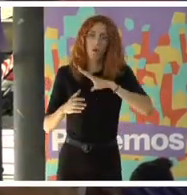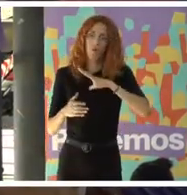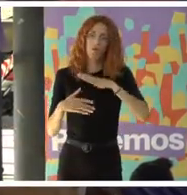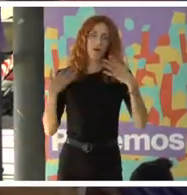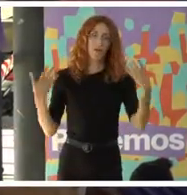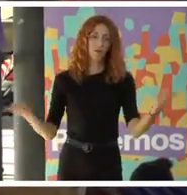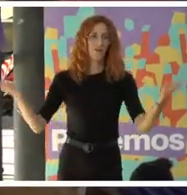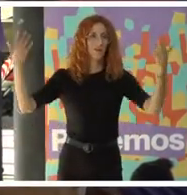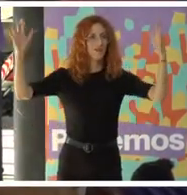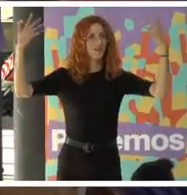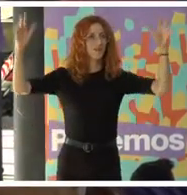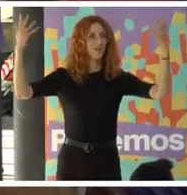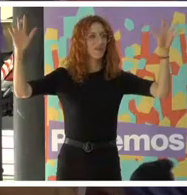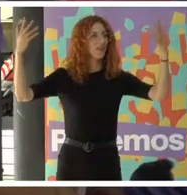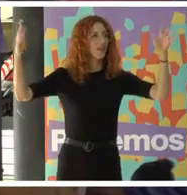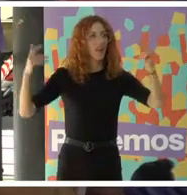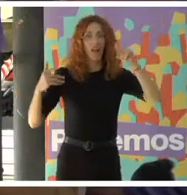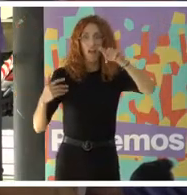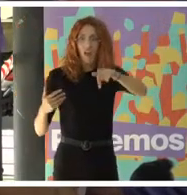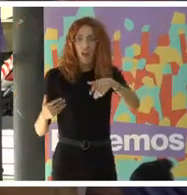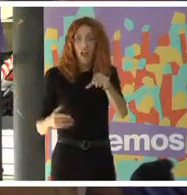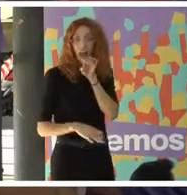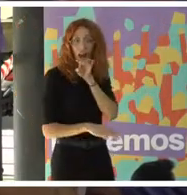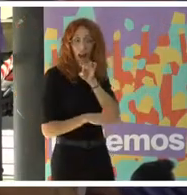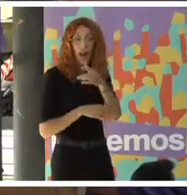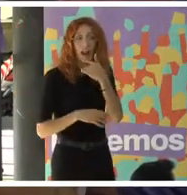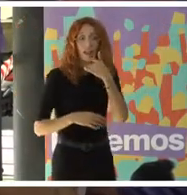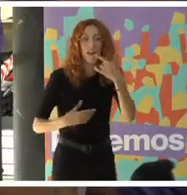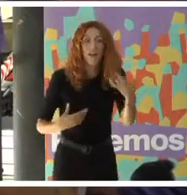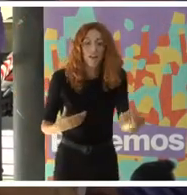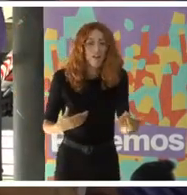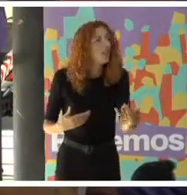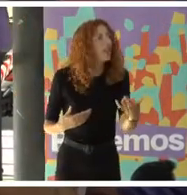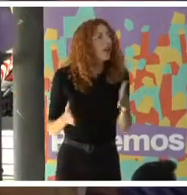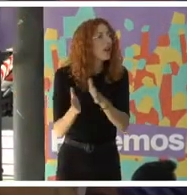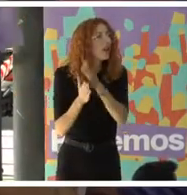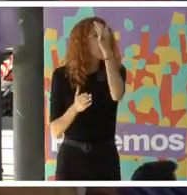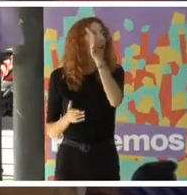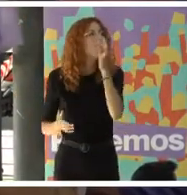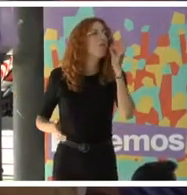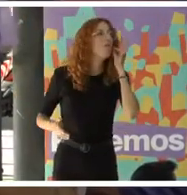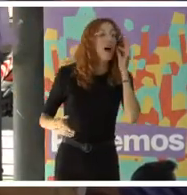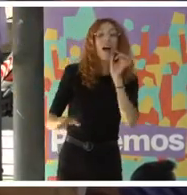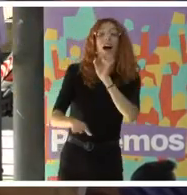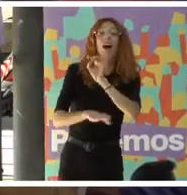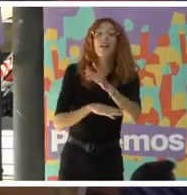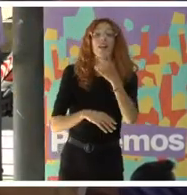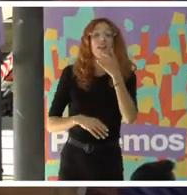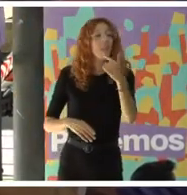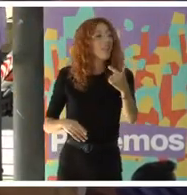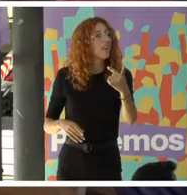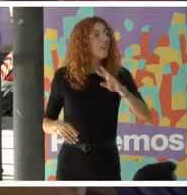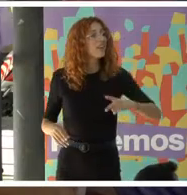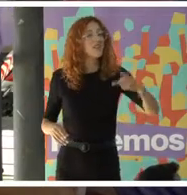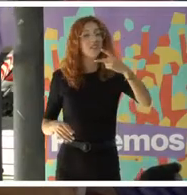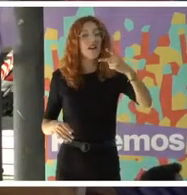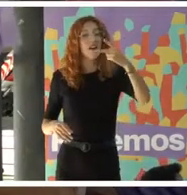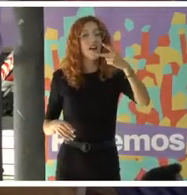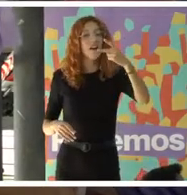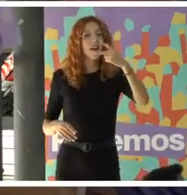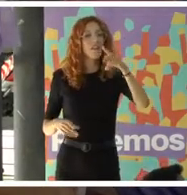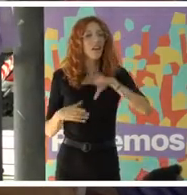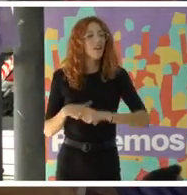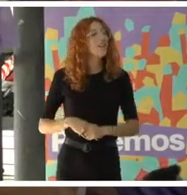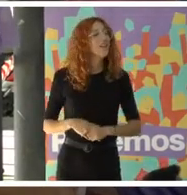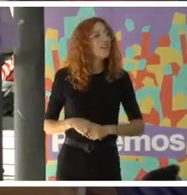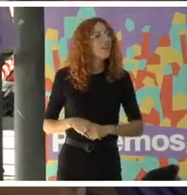favor. Pero es que en esa cartita, compañeros y compañeras, en esa cartita, en la segunda, la primera, bueno, en